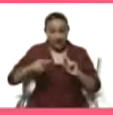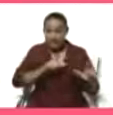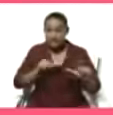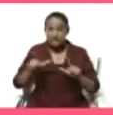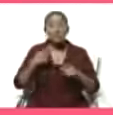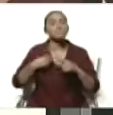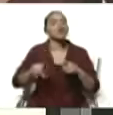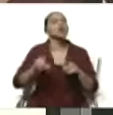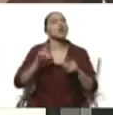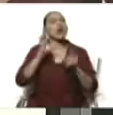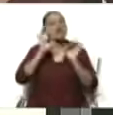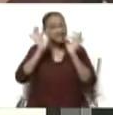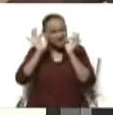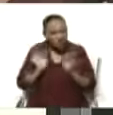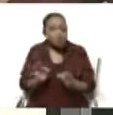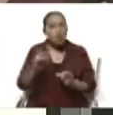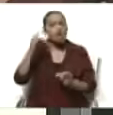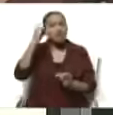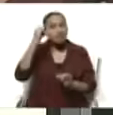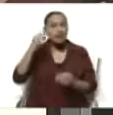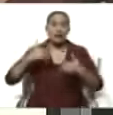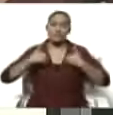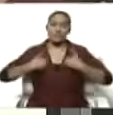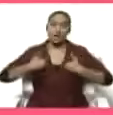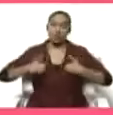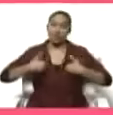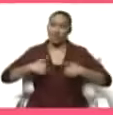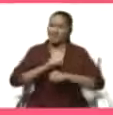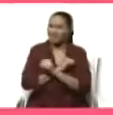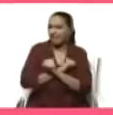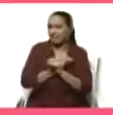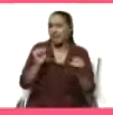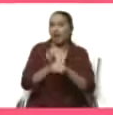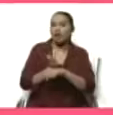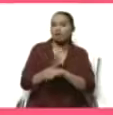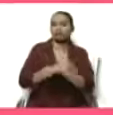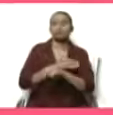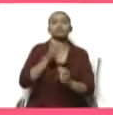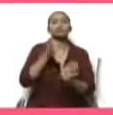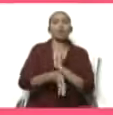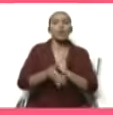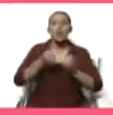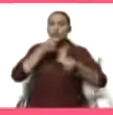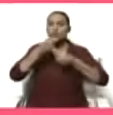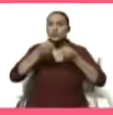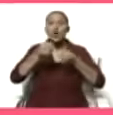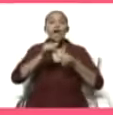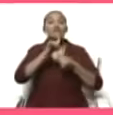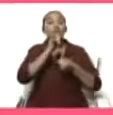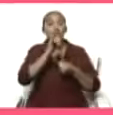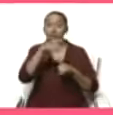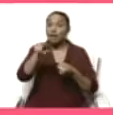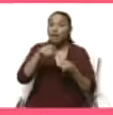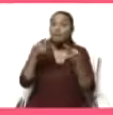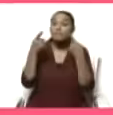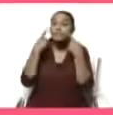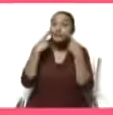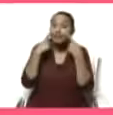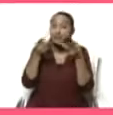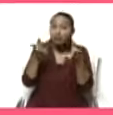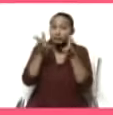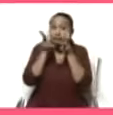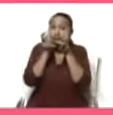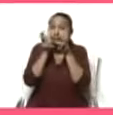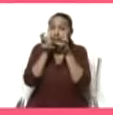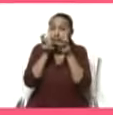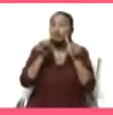todo indica que será para el día miércoles temprano que tenemos una rueda de prensa con este eh atentos que ahí debemos dar